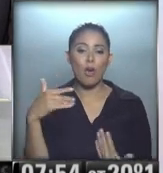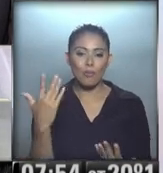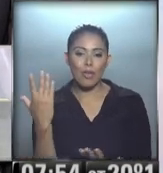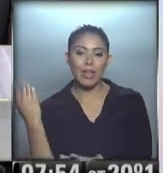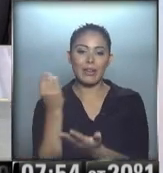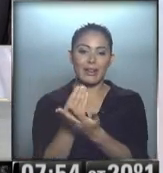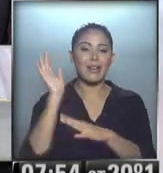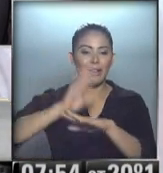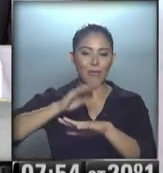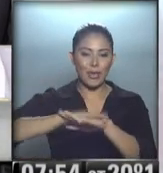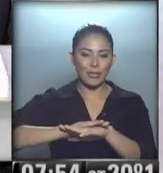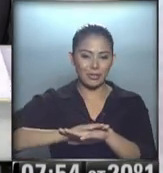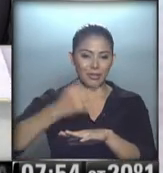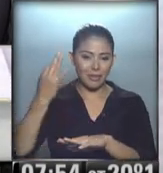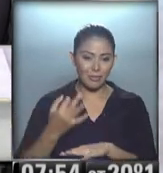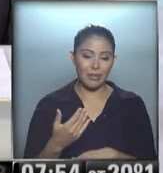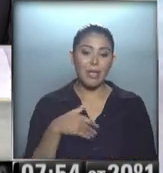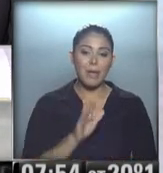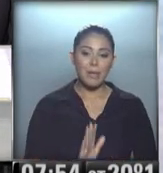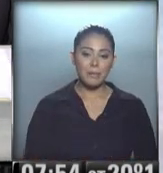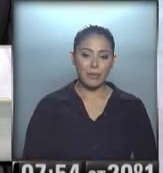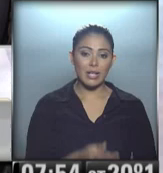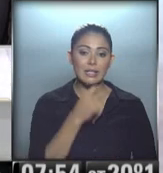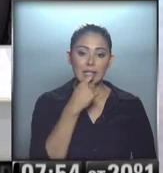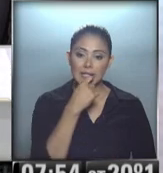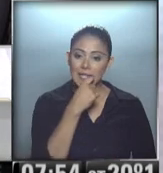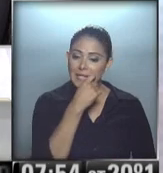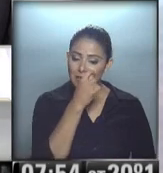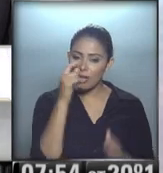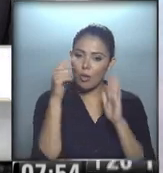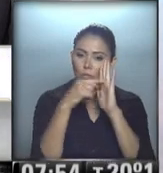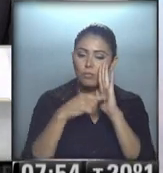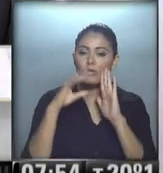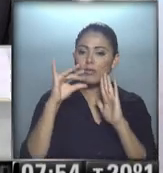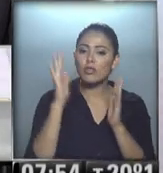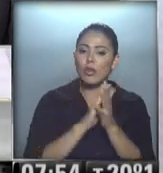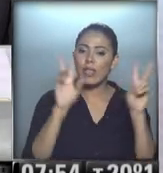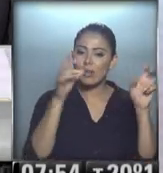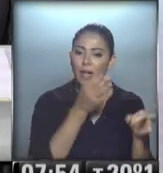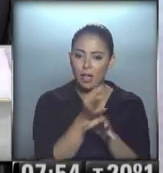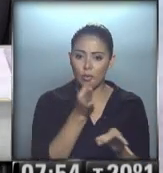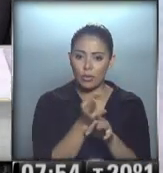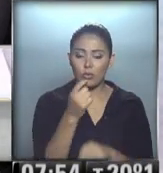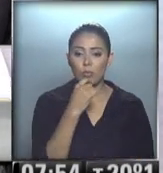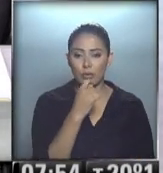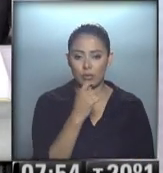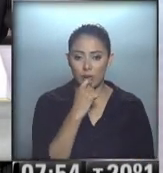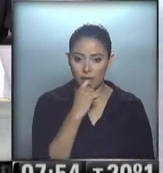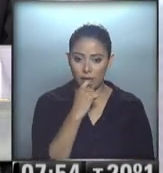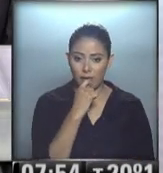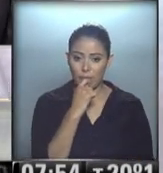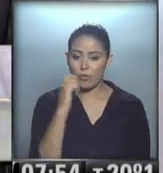la responsabilidad que tenemos, sobre todo cuando hay grandes desafíos en materia educativa, como es la revisación